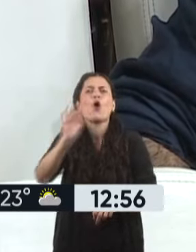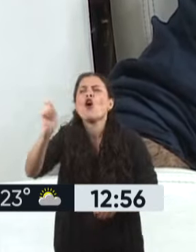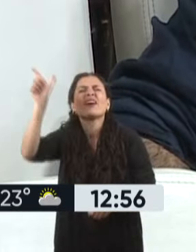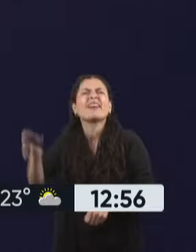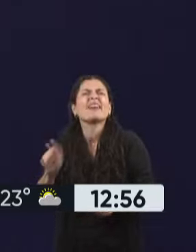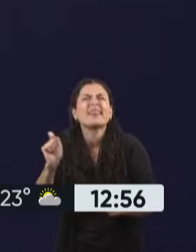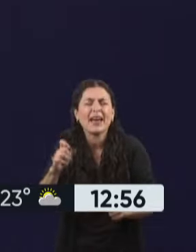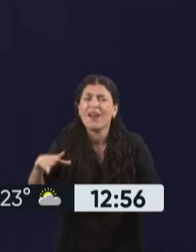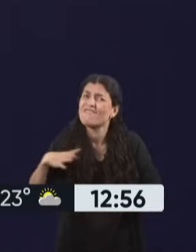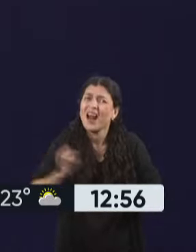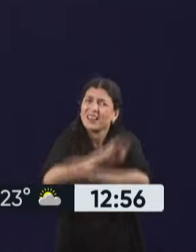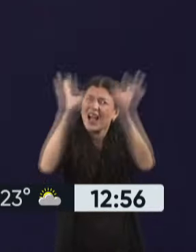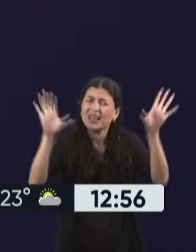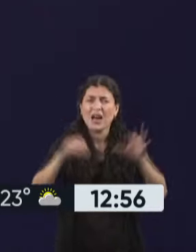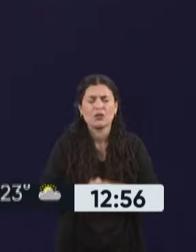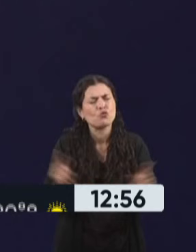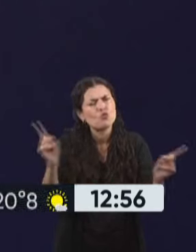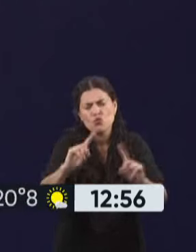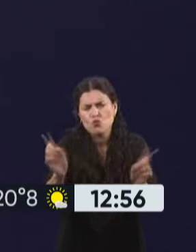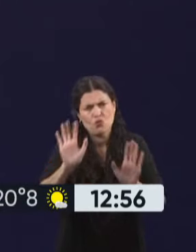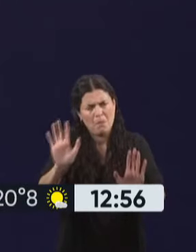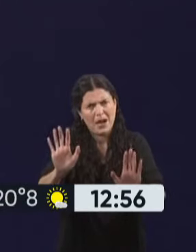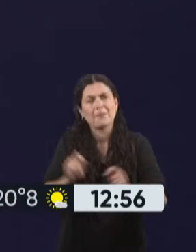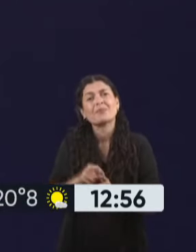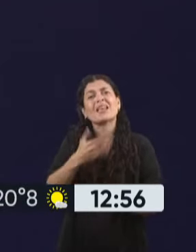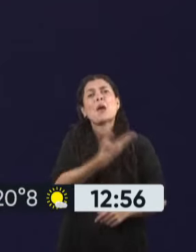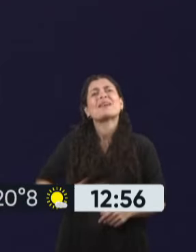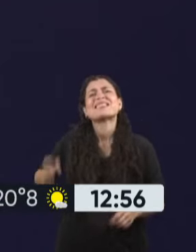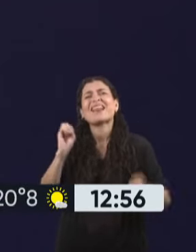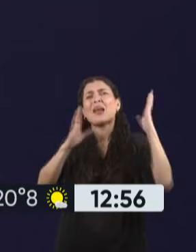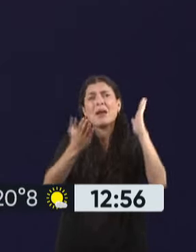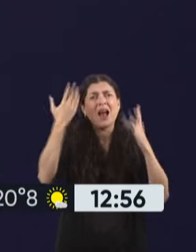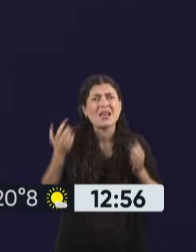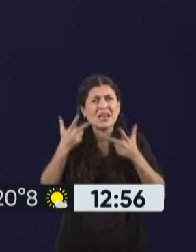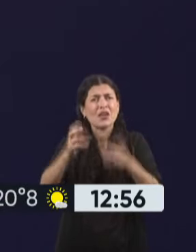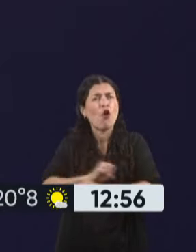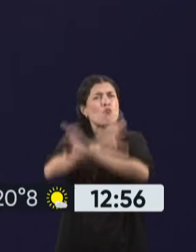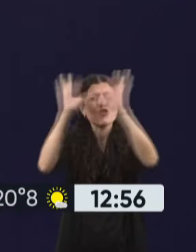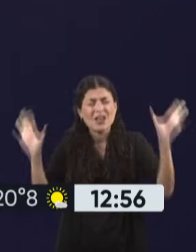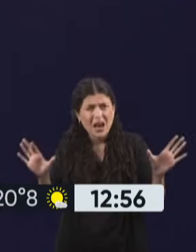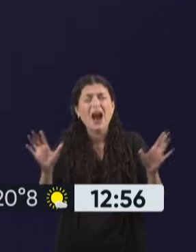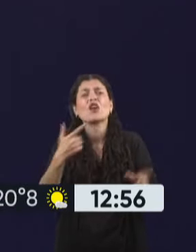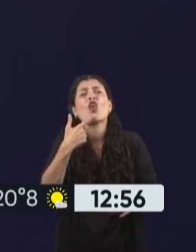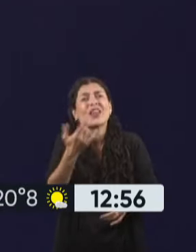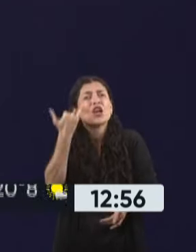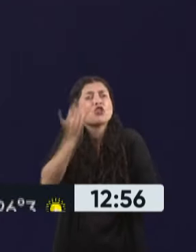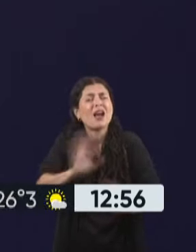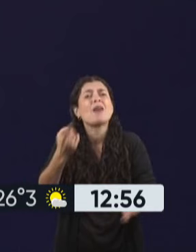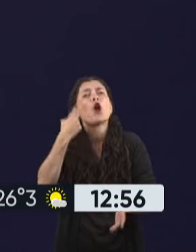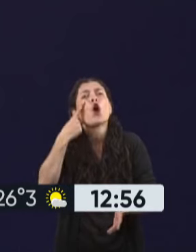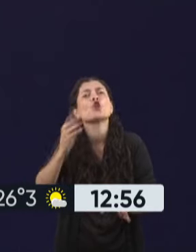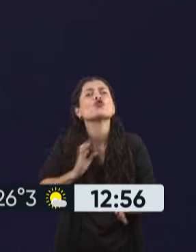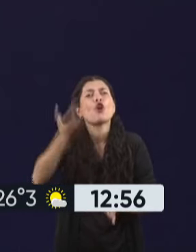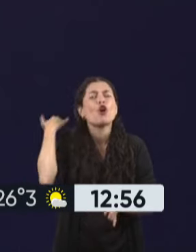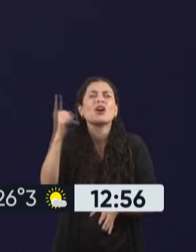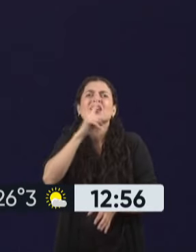pero lo explicó bien ayer el presidente también, en la nota. Explicó que los conoció en el Tech Forum, que encima